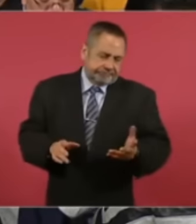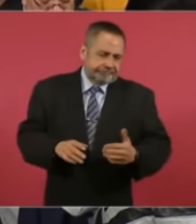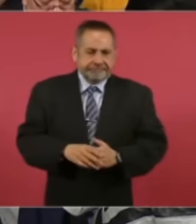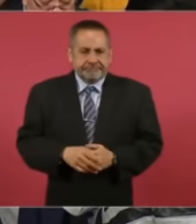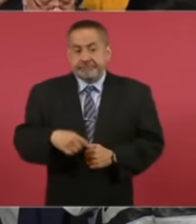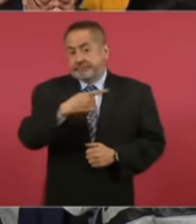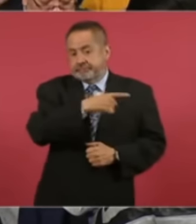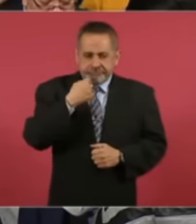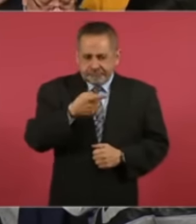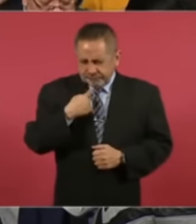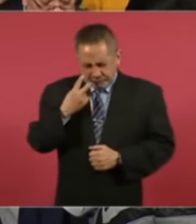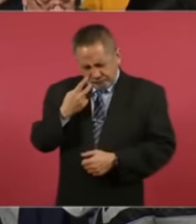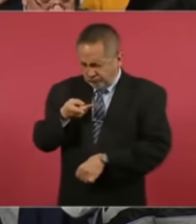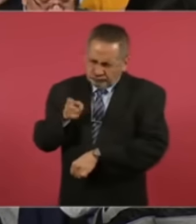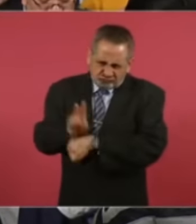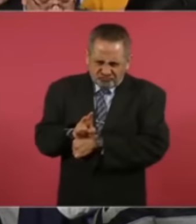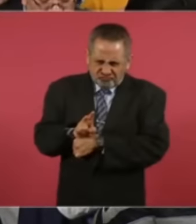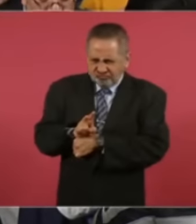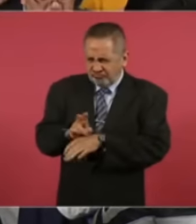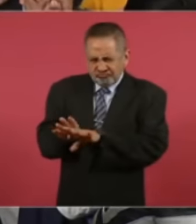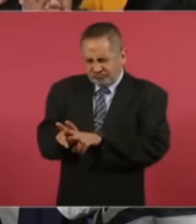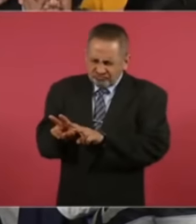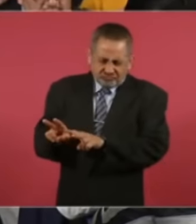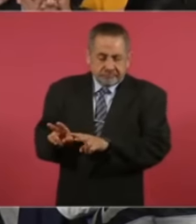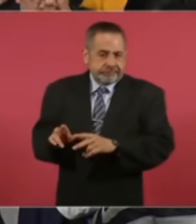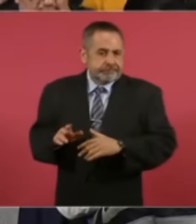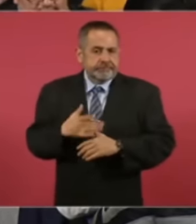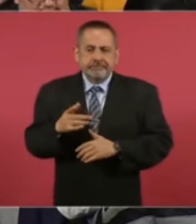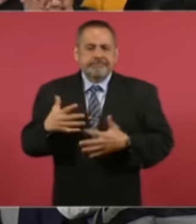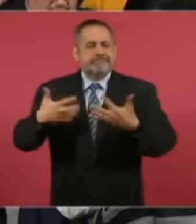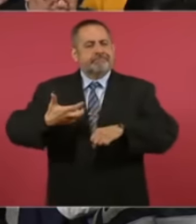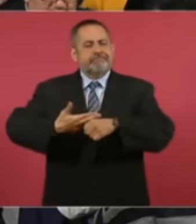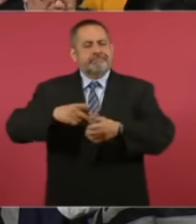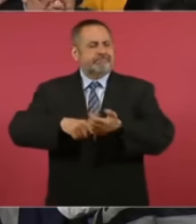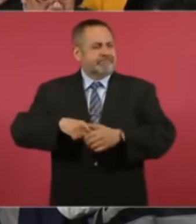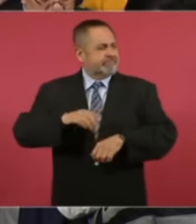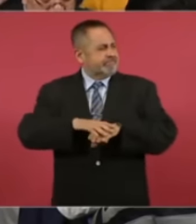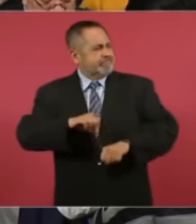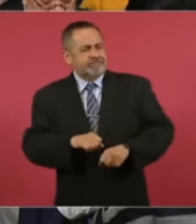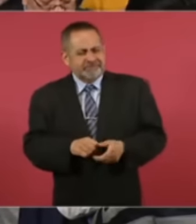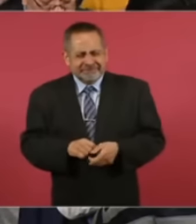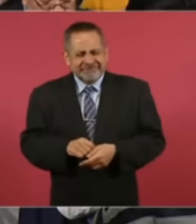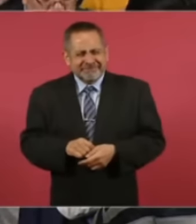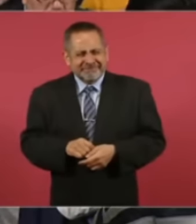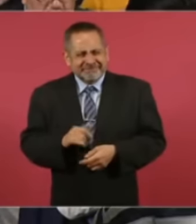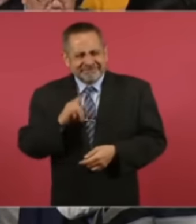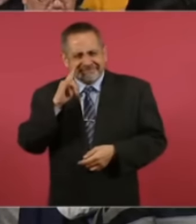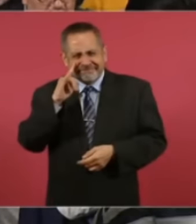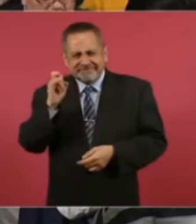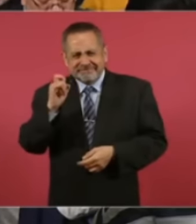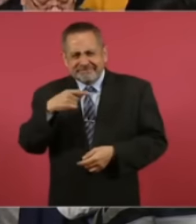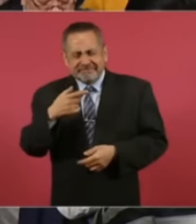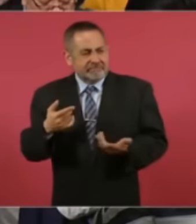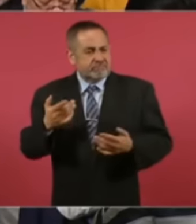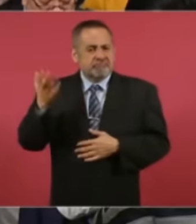que lo va a poner en lupa porque por las empresas dominantes. A mí se me hace muy raro porque pues si